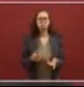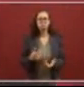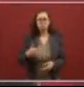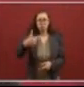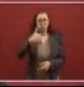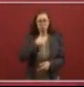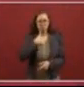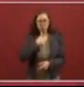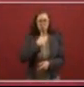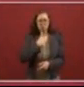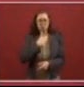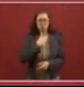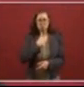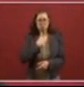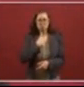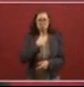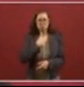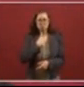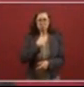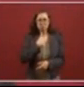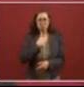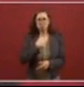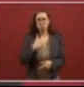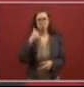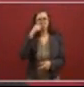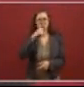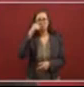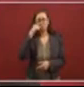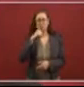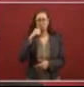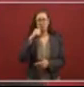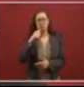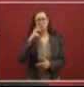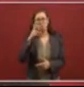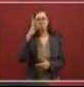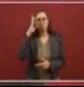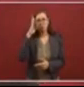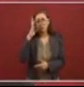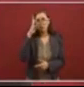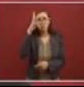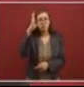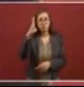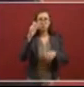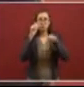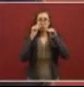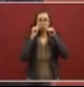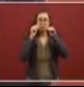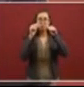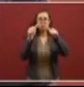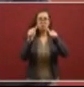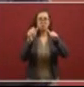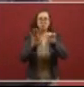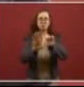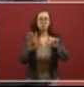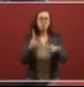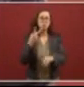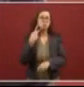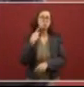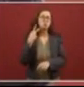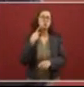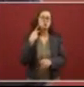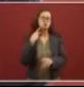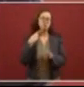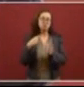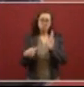soy partidario de ver hacia adelante y que la política en esta materia iba a consistir en dar